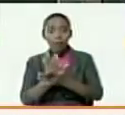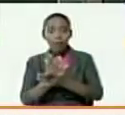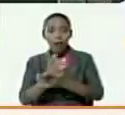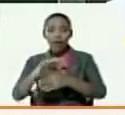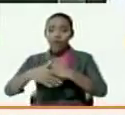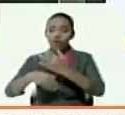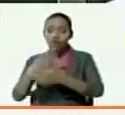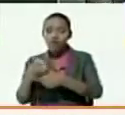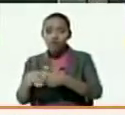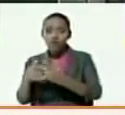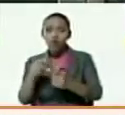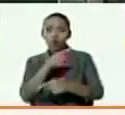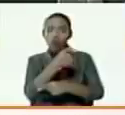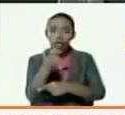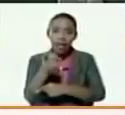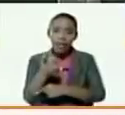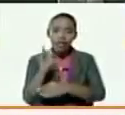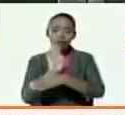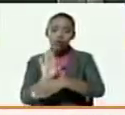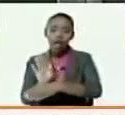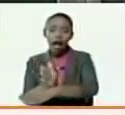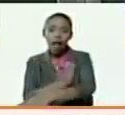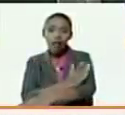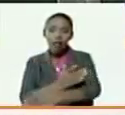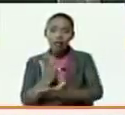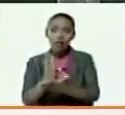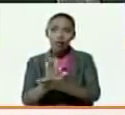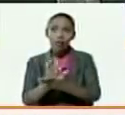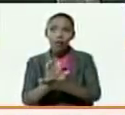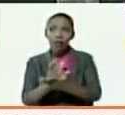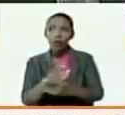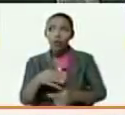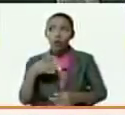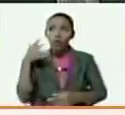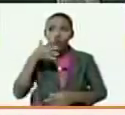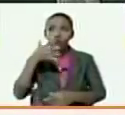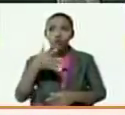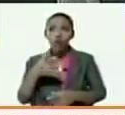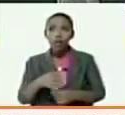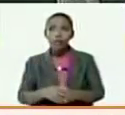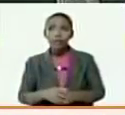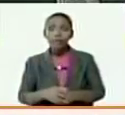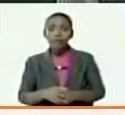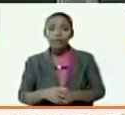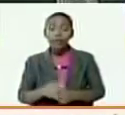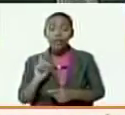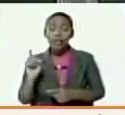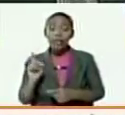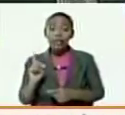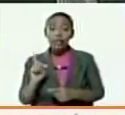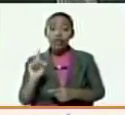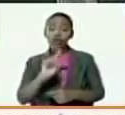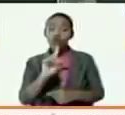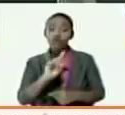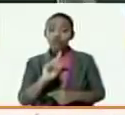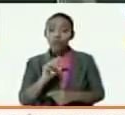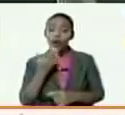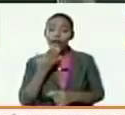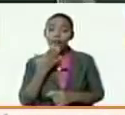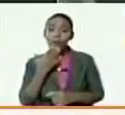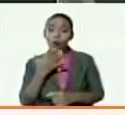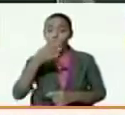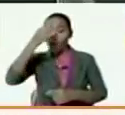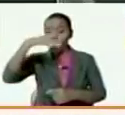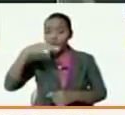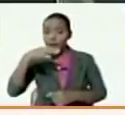la probabilidad de transmitir enfermedades como las infecciones respiratorias agudas. Evitar contacto con personas que tengan gripe. Si usted tiene